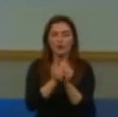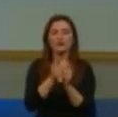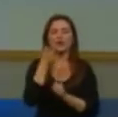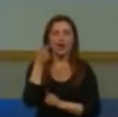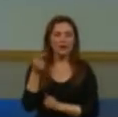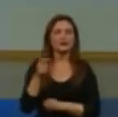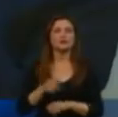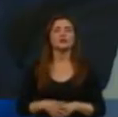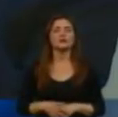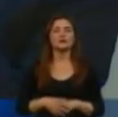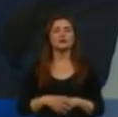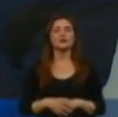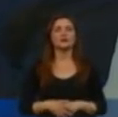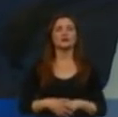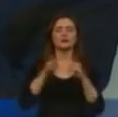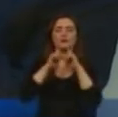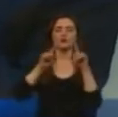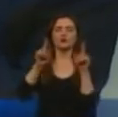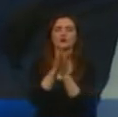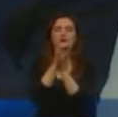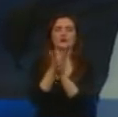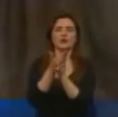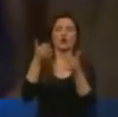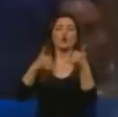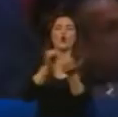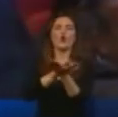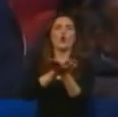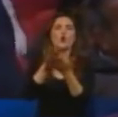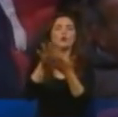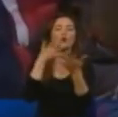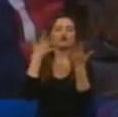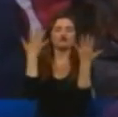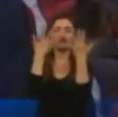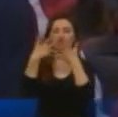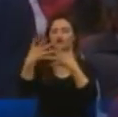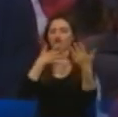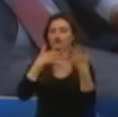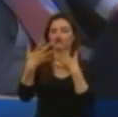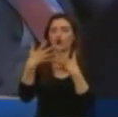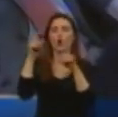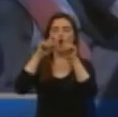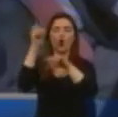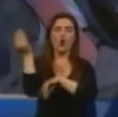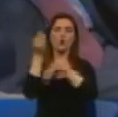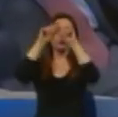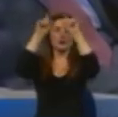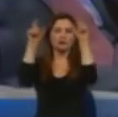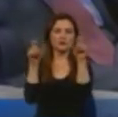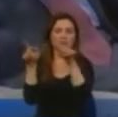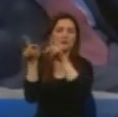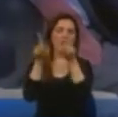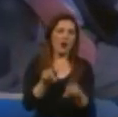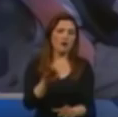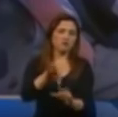fue en el acto de lanzamiento del libro Juego Limpio de Juan Carlos Holguín, este joven empresario vinculado a Creo y cuyos planes electorales, si